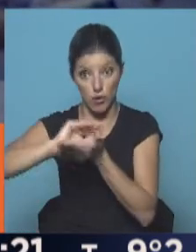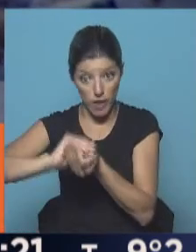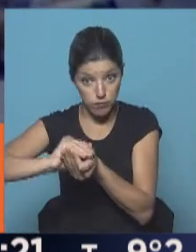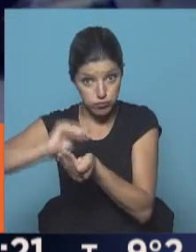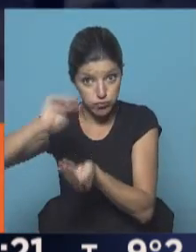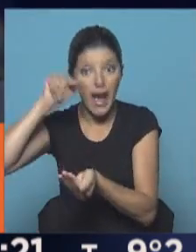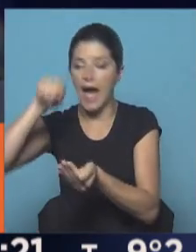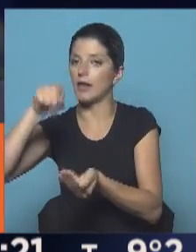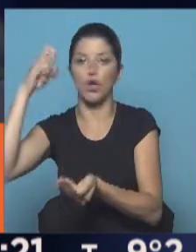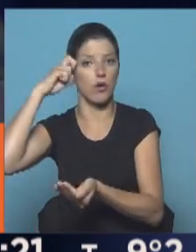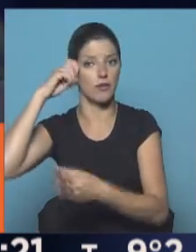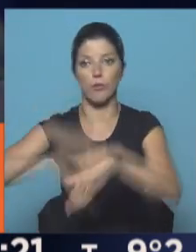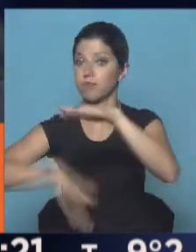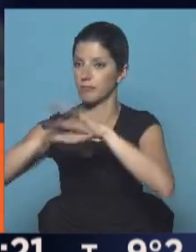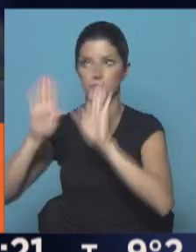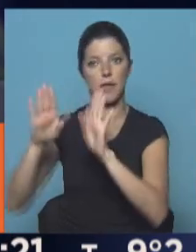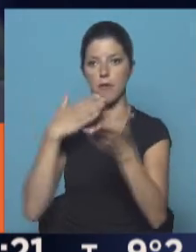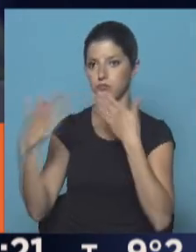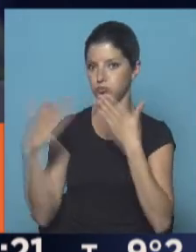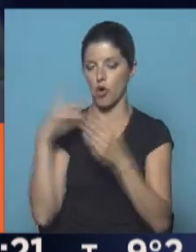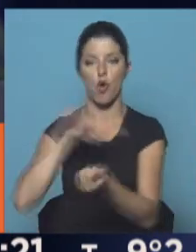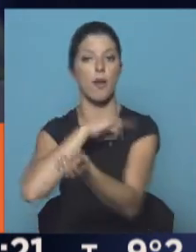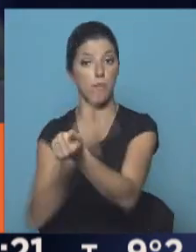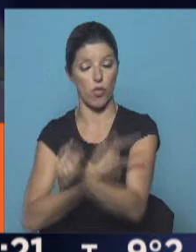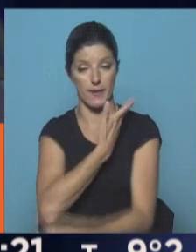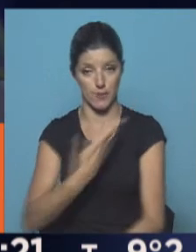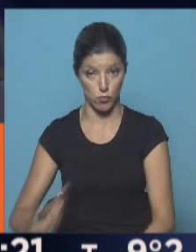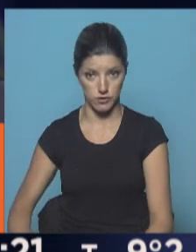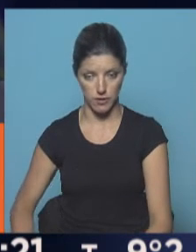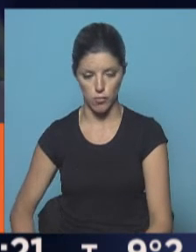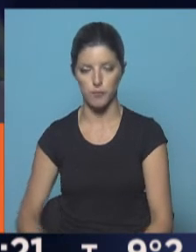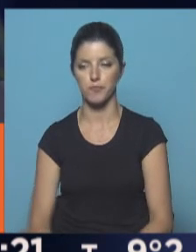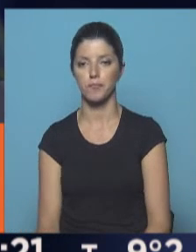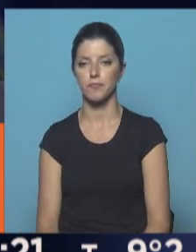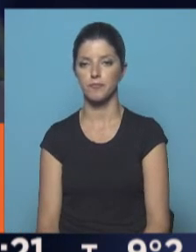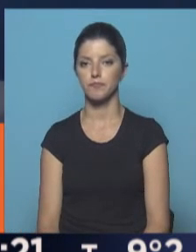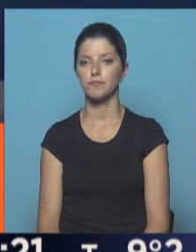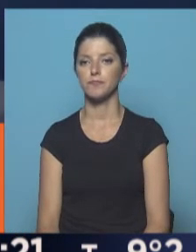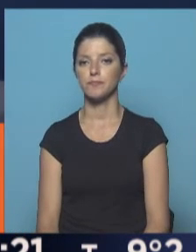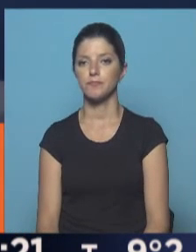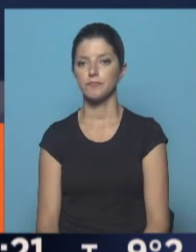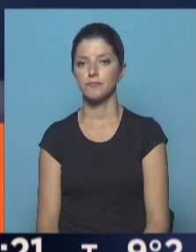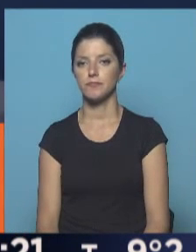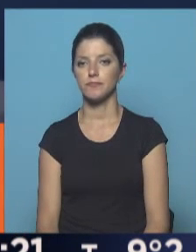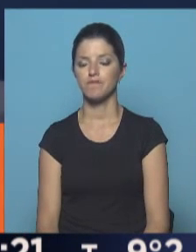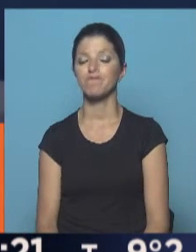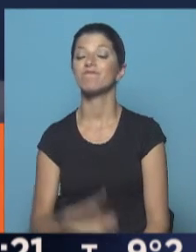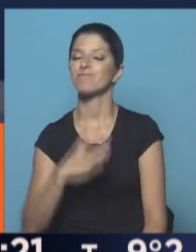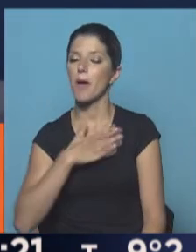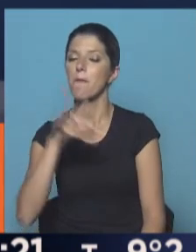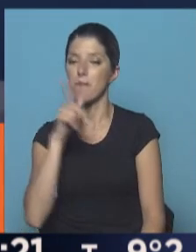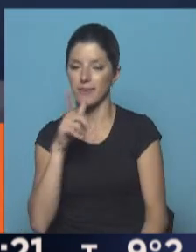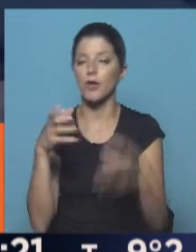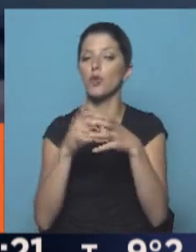el Congreso lo discuta con el Ejecutivo. Pero bueno, yo creo que primó en los dirigentes de la oposición